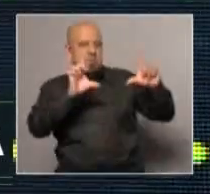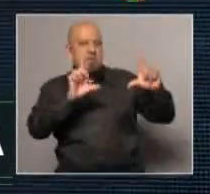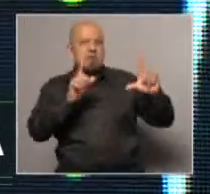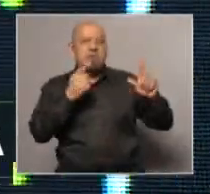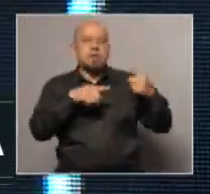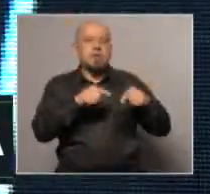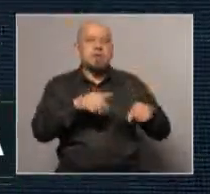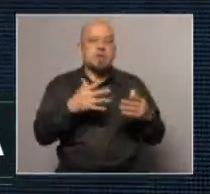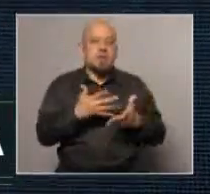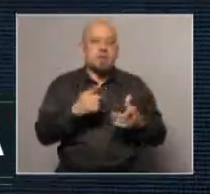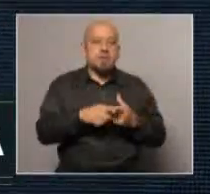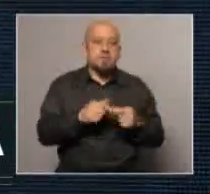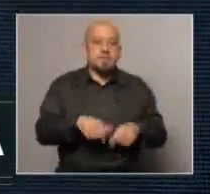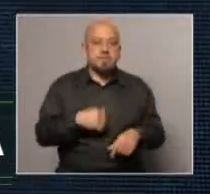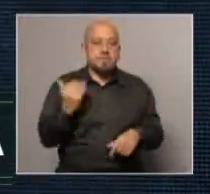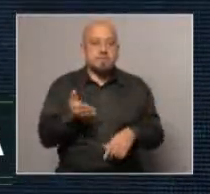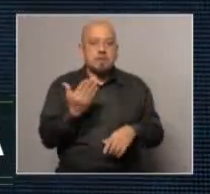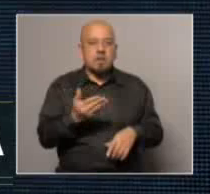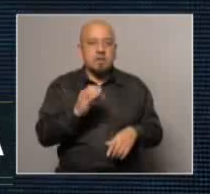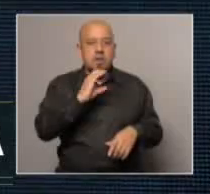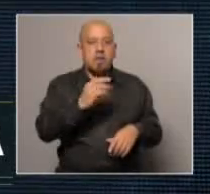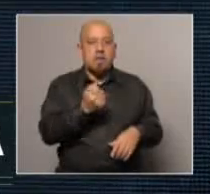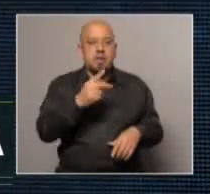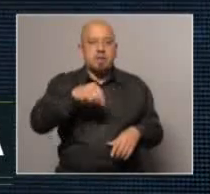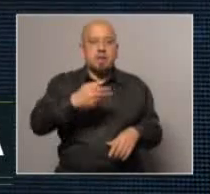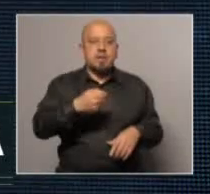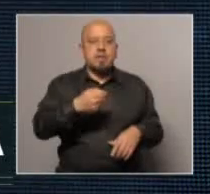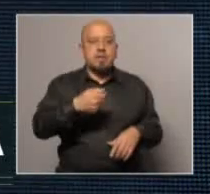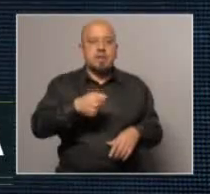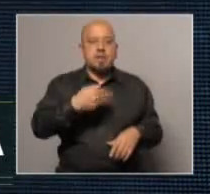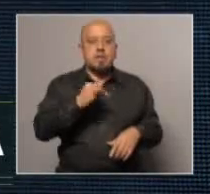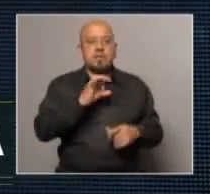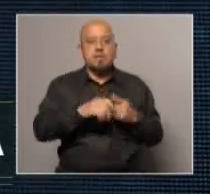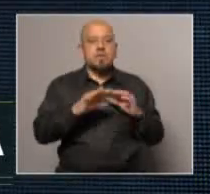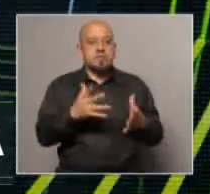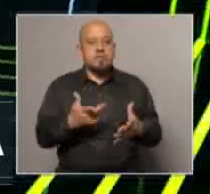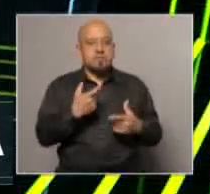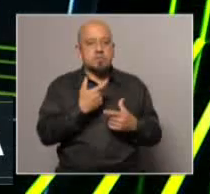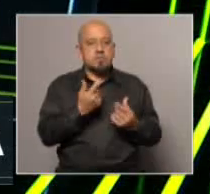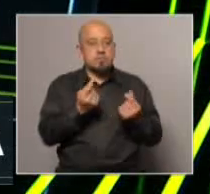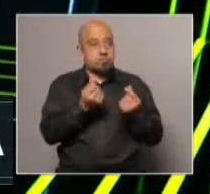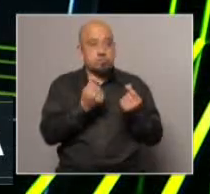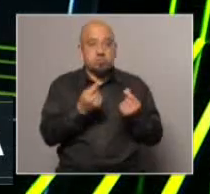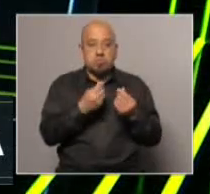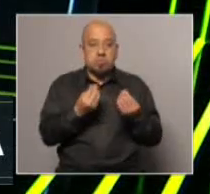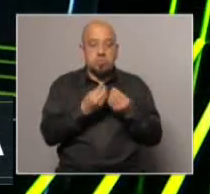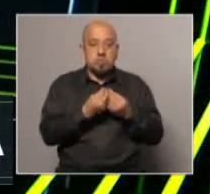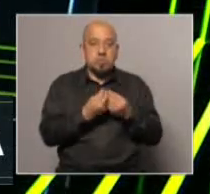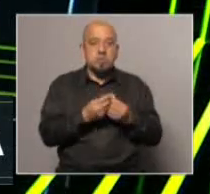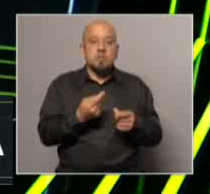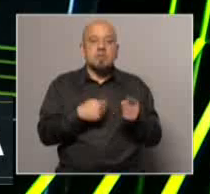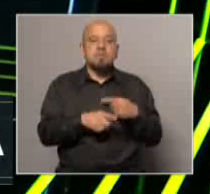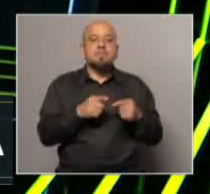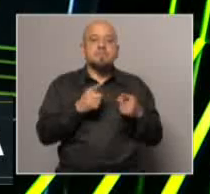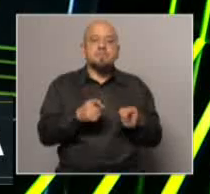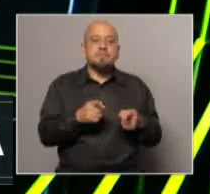Y sin embargo, ahora la producción de cannabis viene con corbatas y, como digo, cotiza en la bolsa, ¿verdad? Entonces, eso